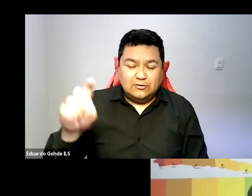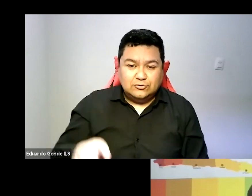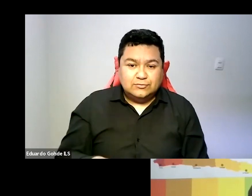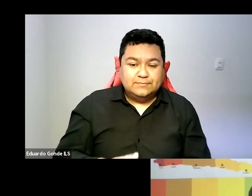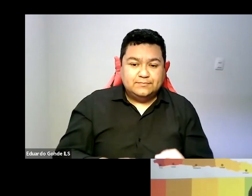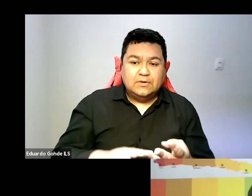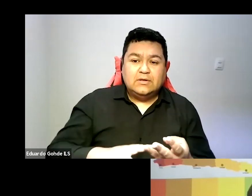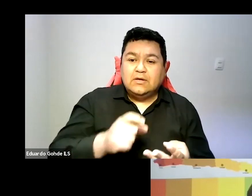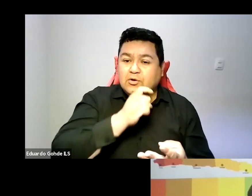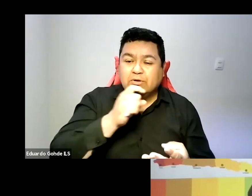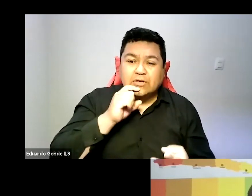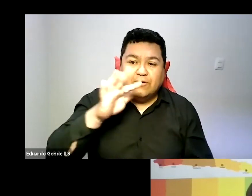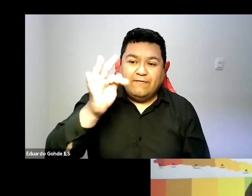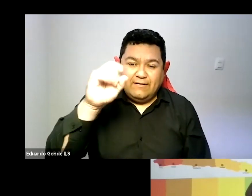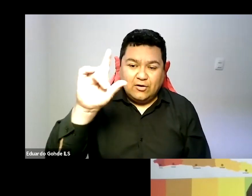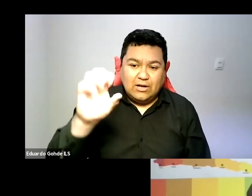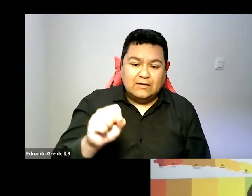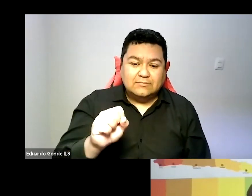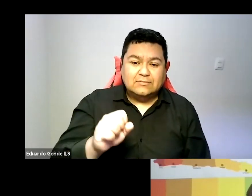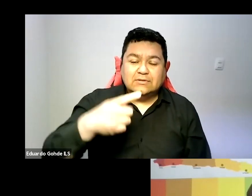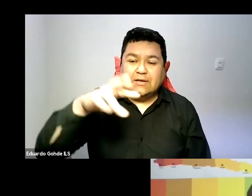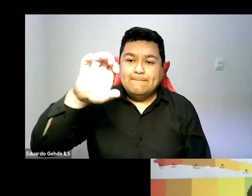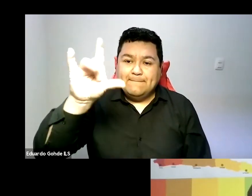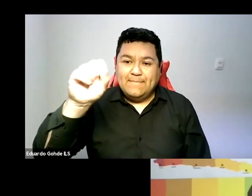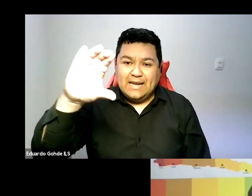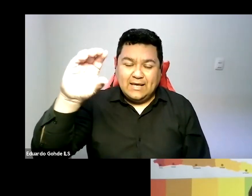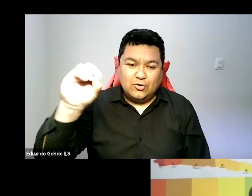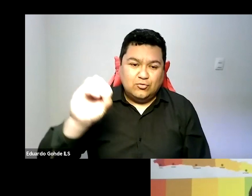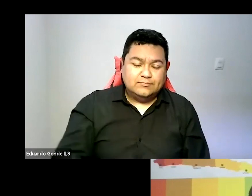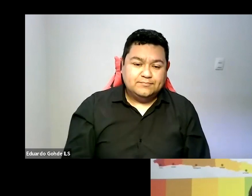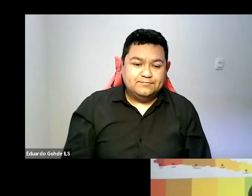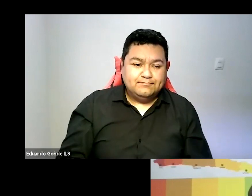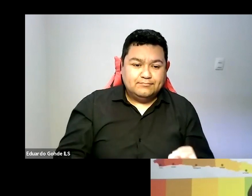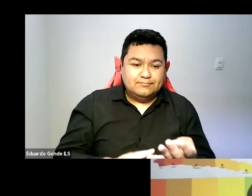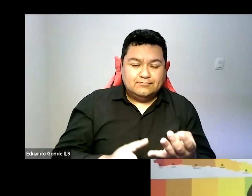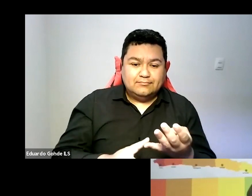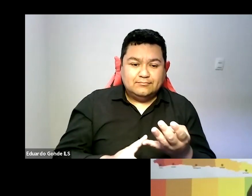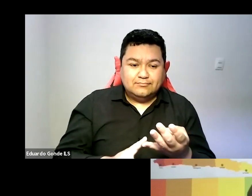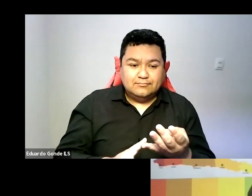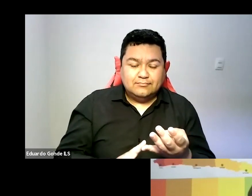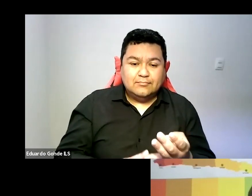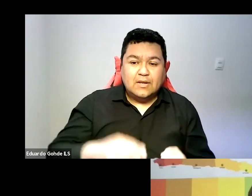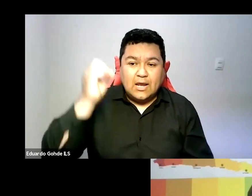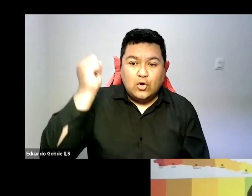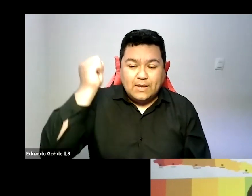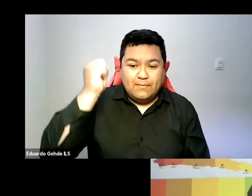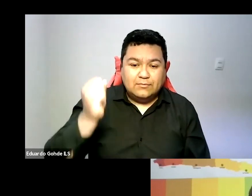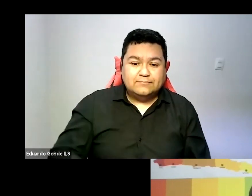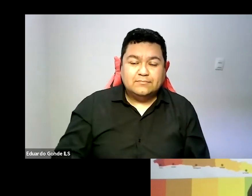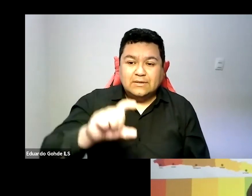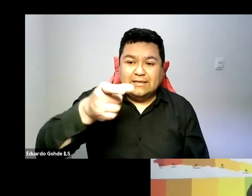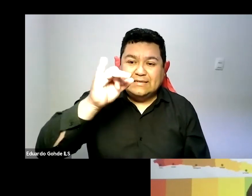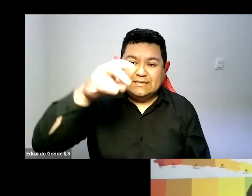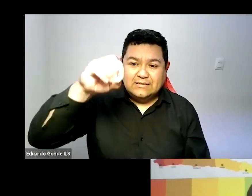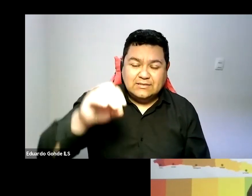de Curicó. Luis Alvarado, de Pelarco, en la región del Maule. La Escuela Las Canteras, de Copiapó. Gino Duarte, de